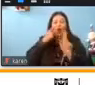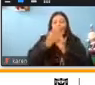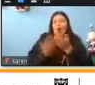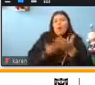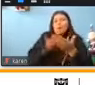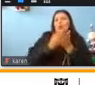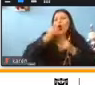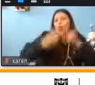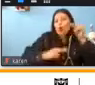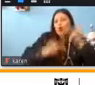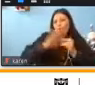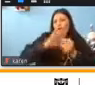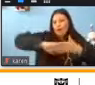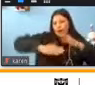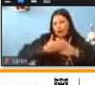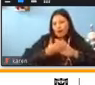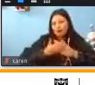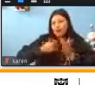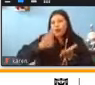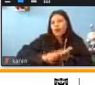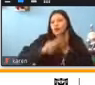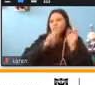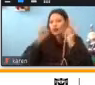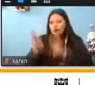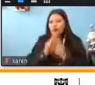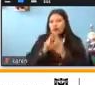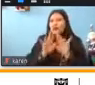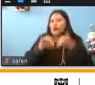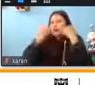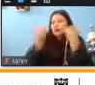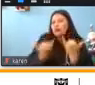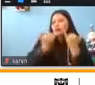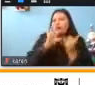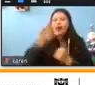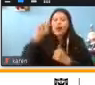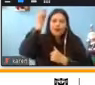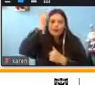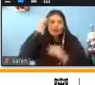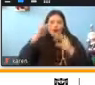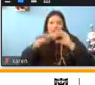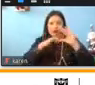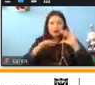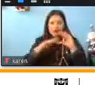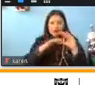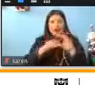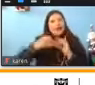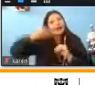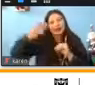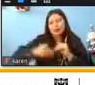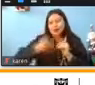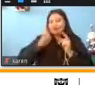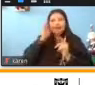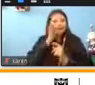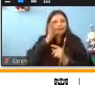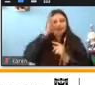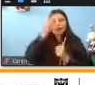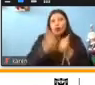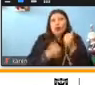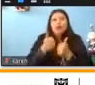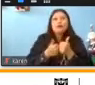de renovación y actualización de estas memorias ambientales que siempre van a futuro